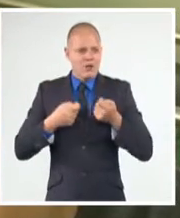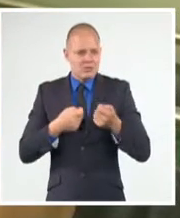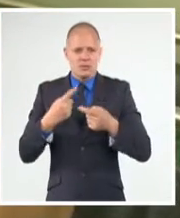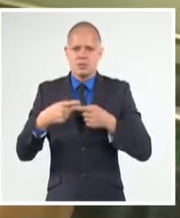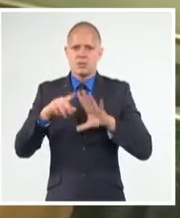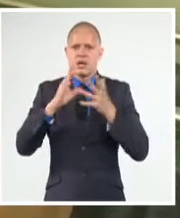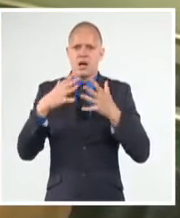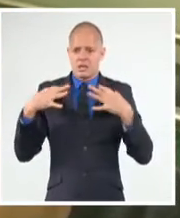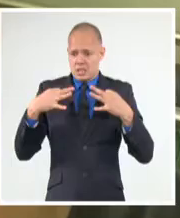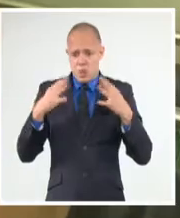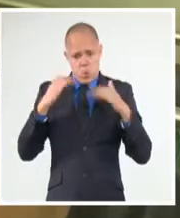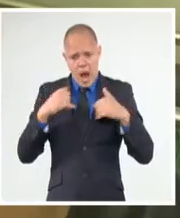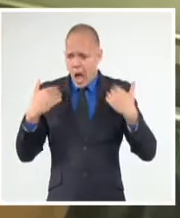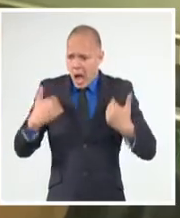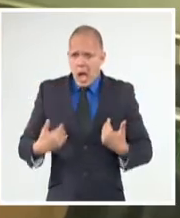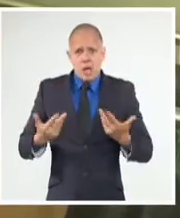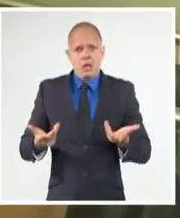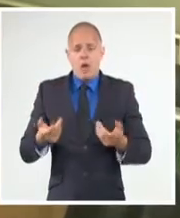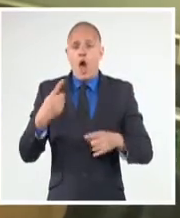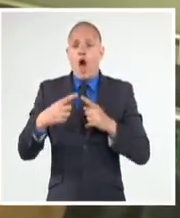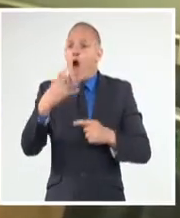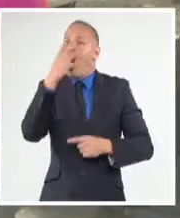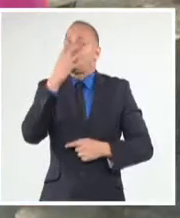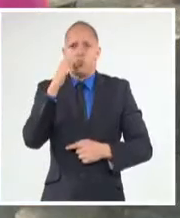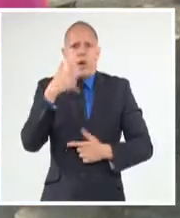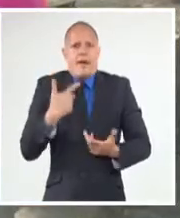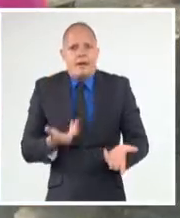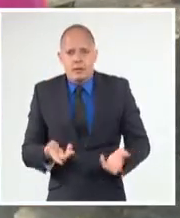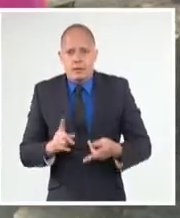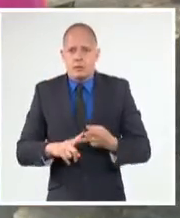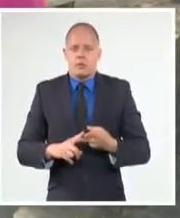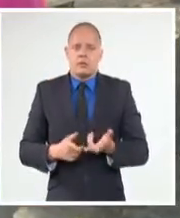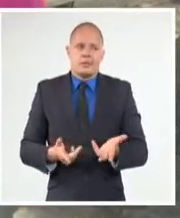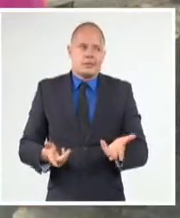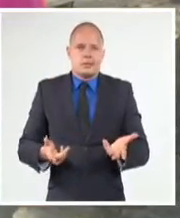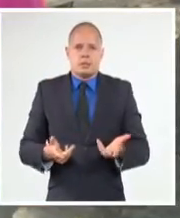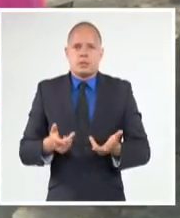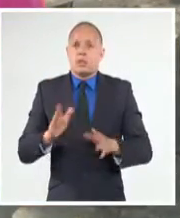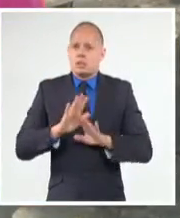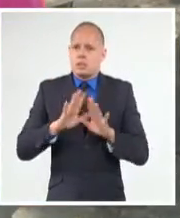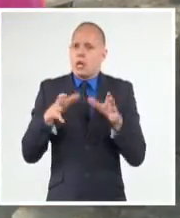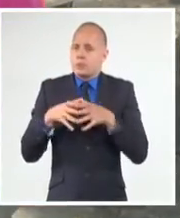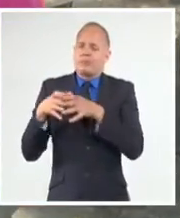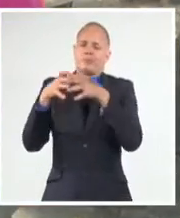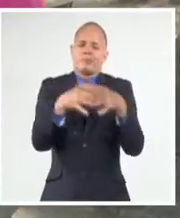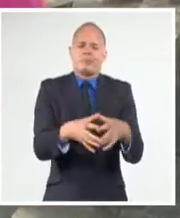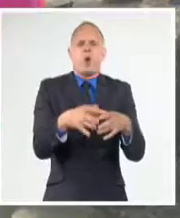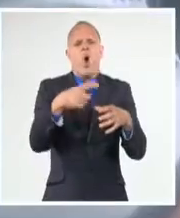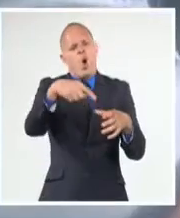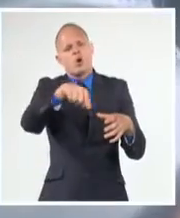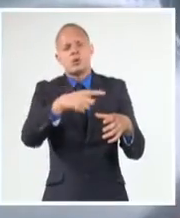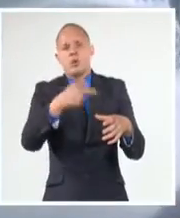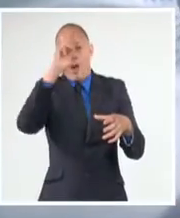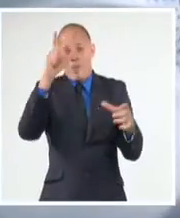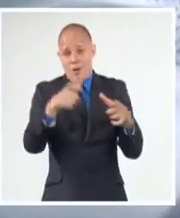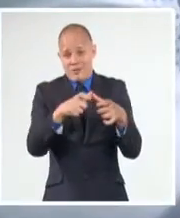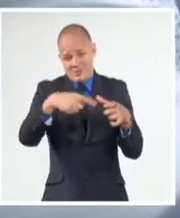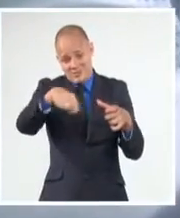de la cantidad insuficiente de oxígeno medicinal. Posteriormente, la comitiva se trasladó hacia el Policlínico con